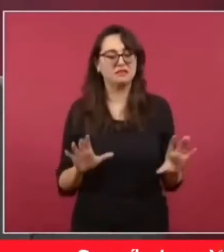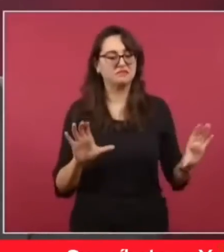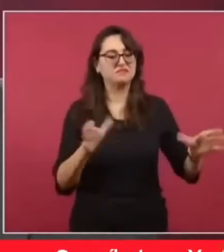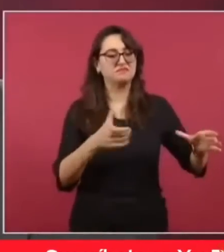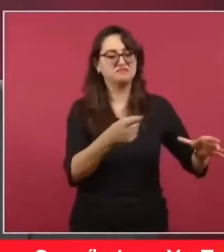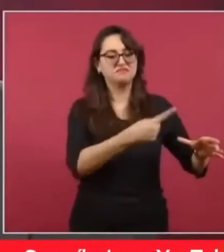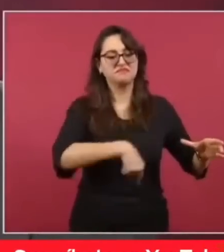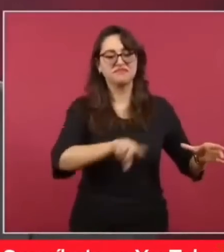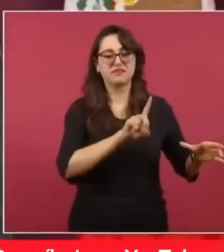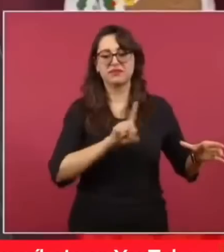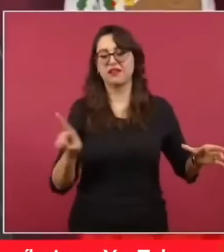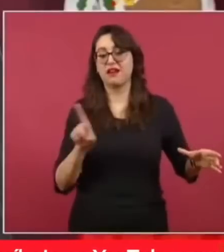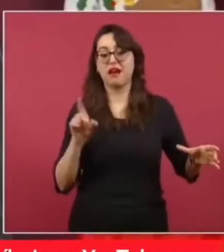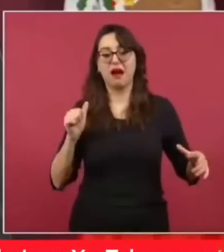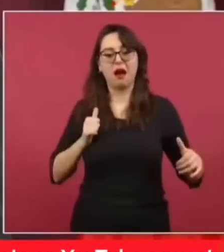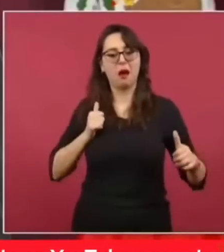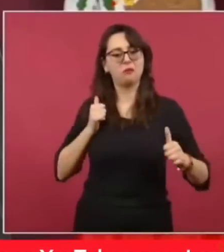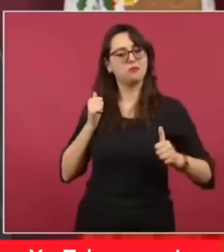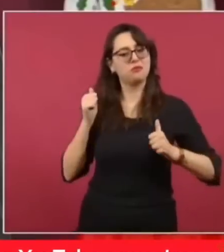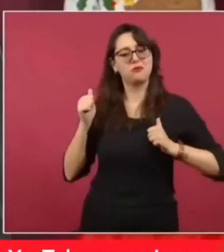politiqueros.